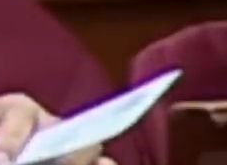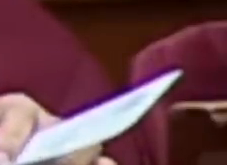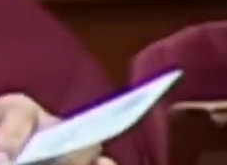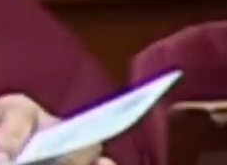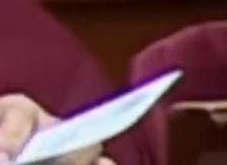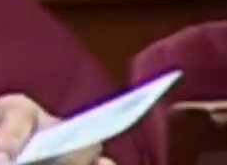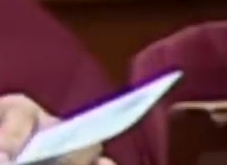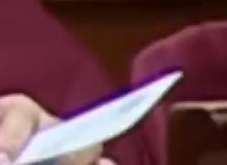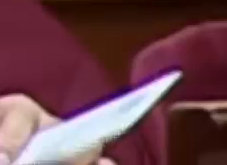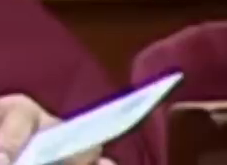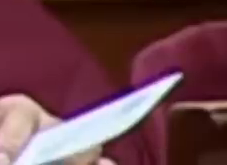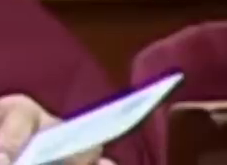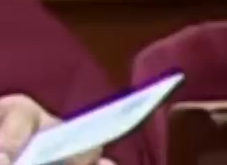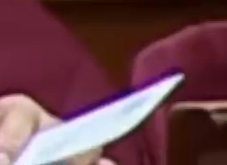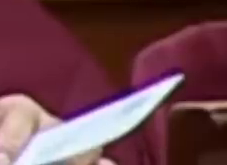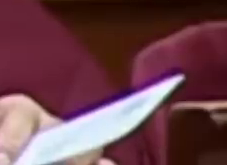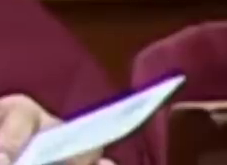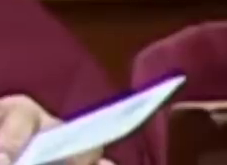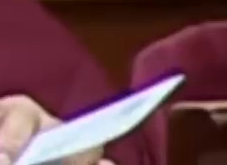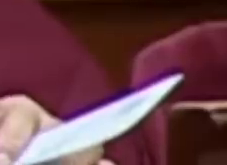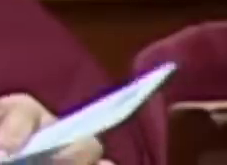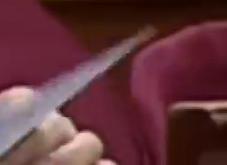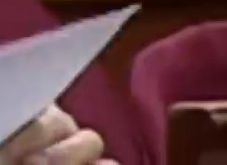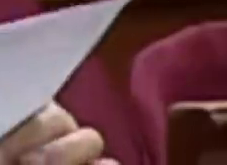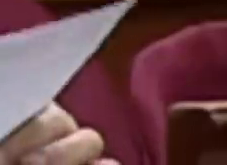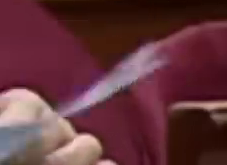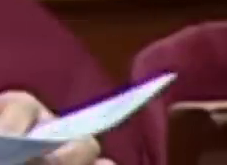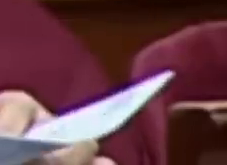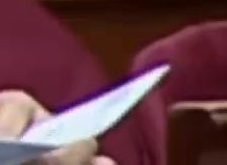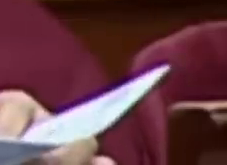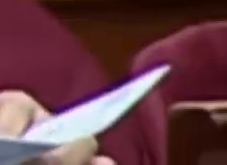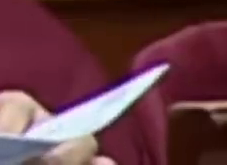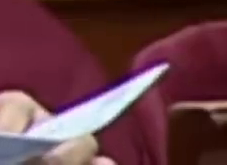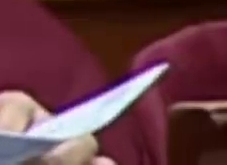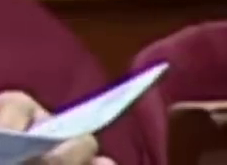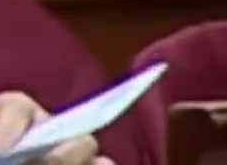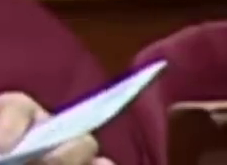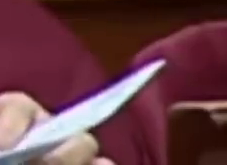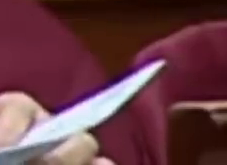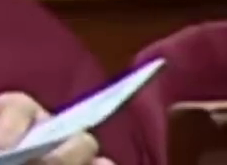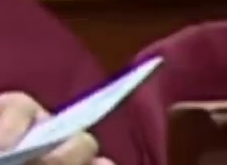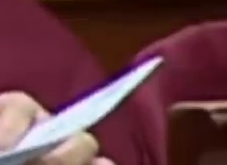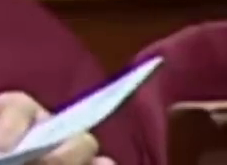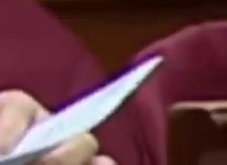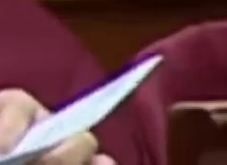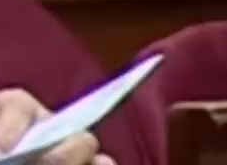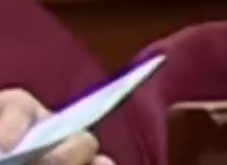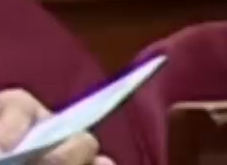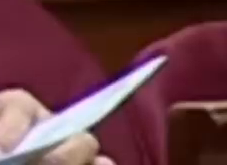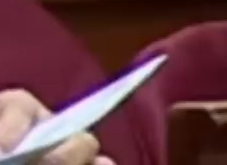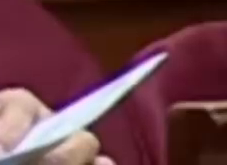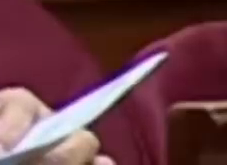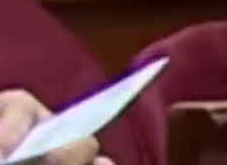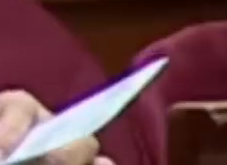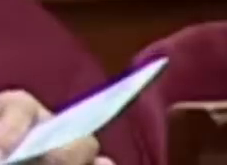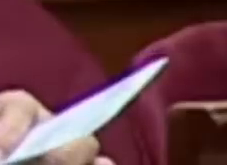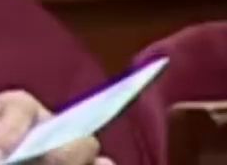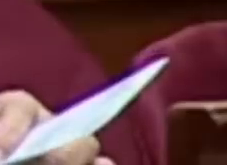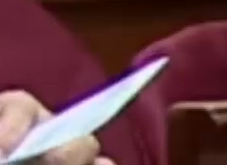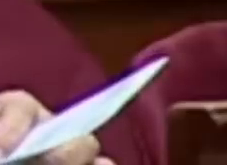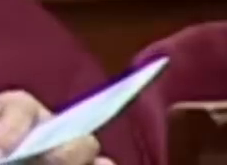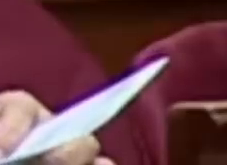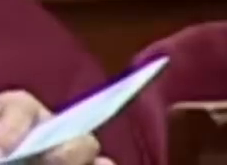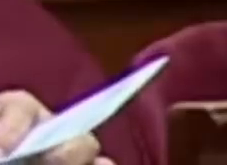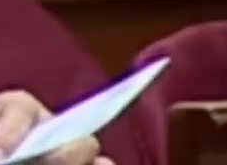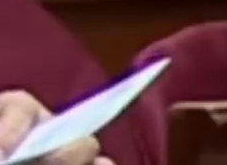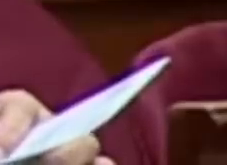era la asistencia de las autoridades que el día de ayer fueron. No ha habido ningún pedido ni